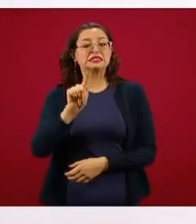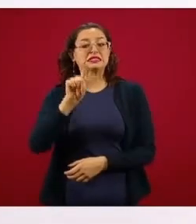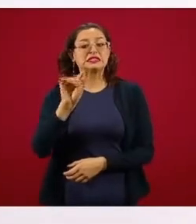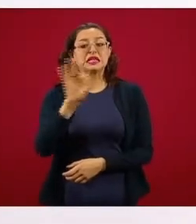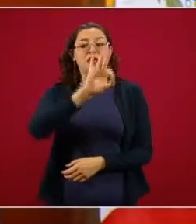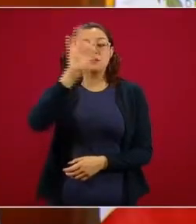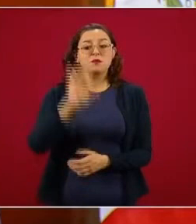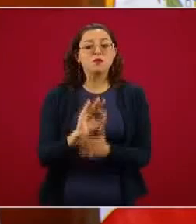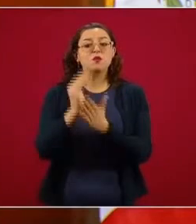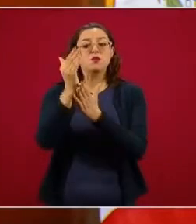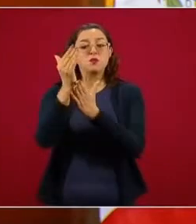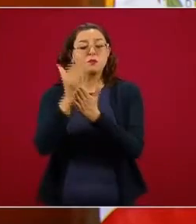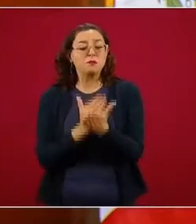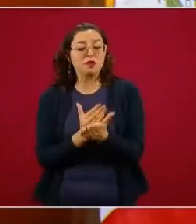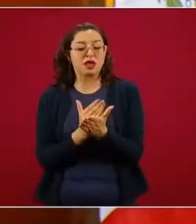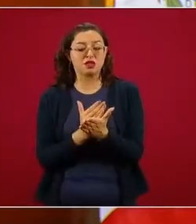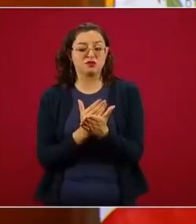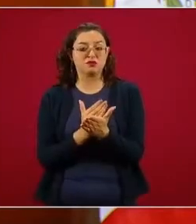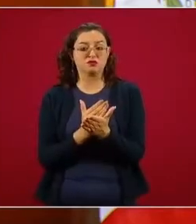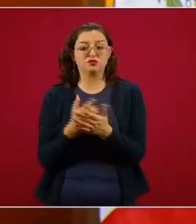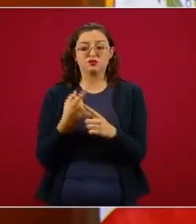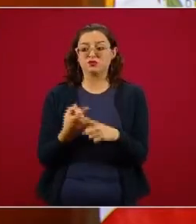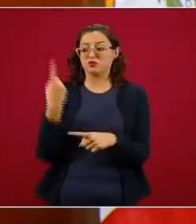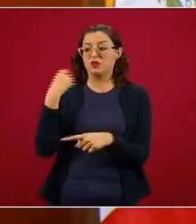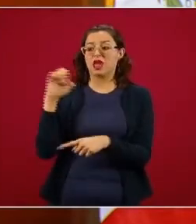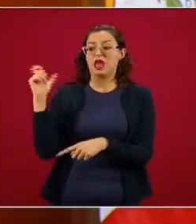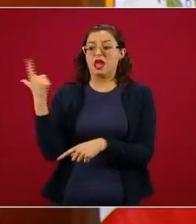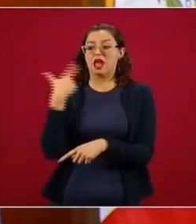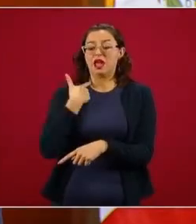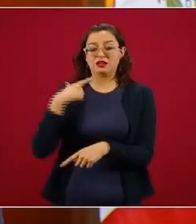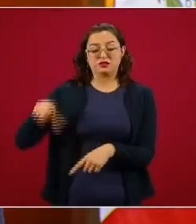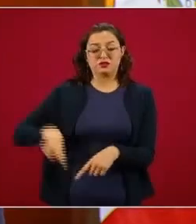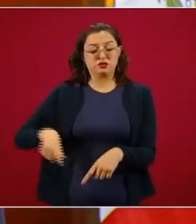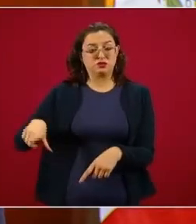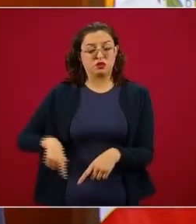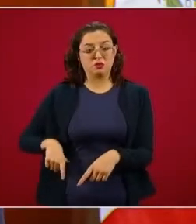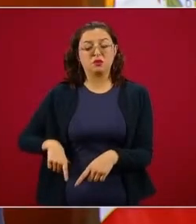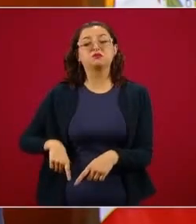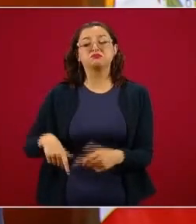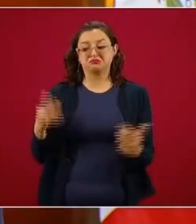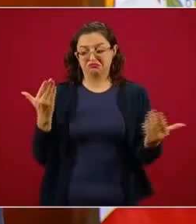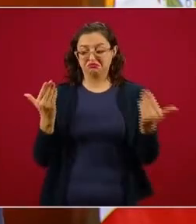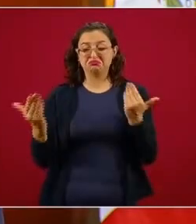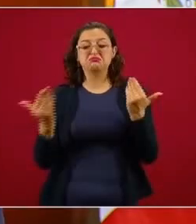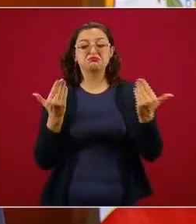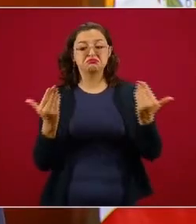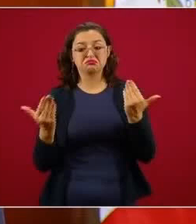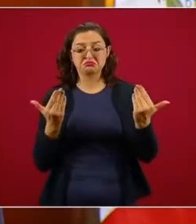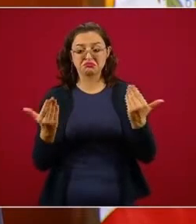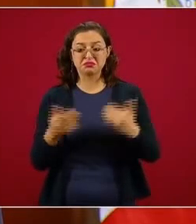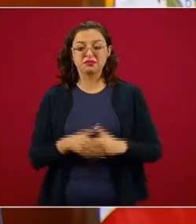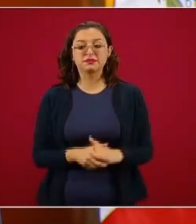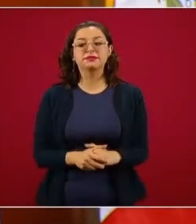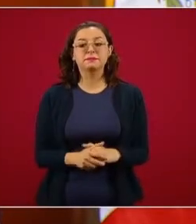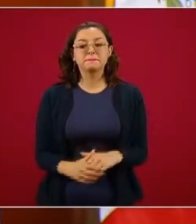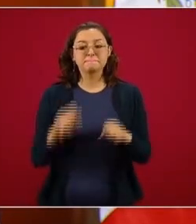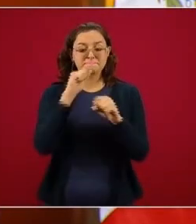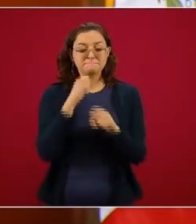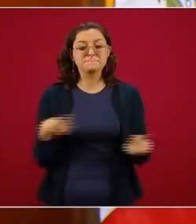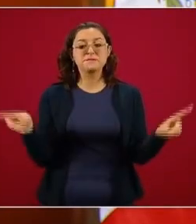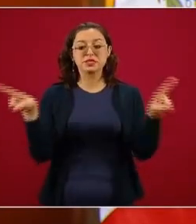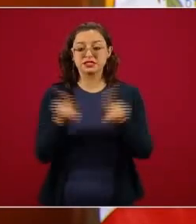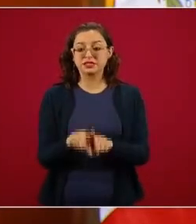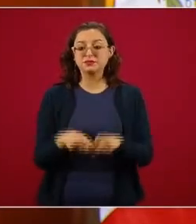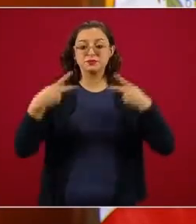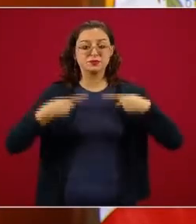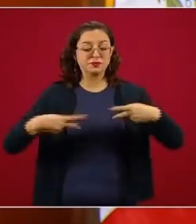70% menor al ejercido por la anterior administración. Se redujeron los sueldos de los